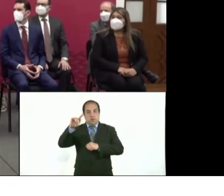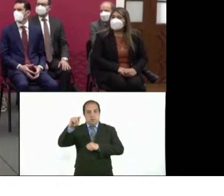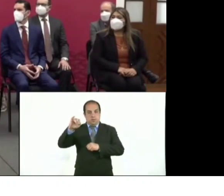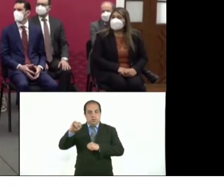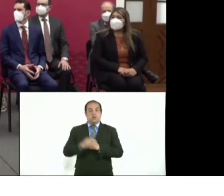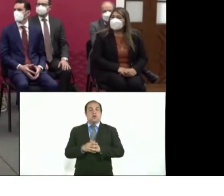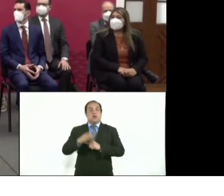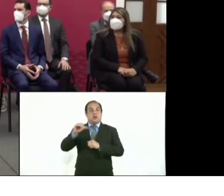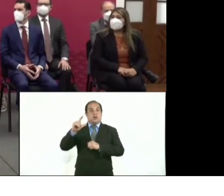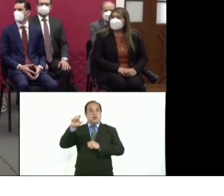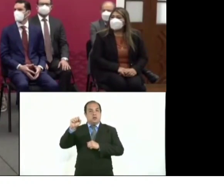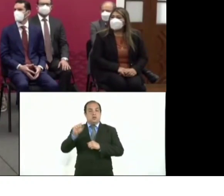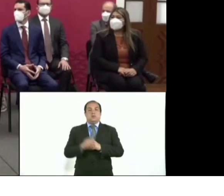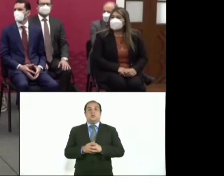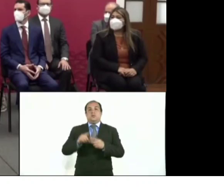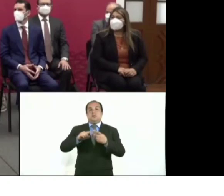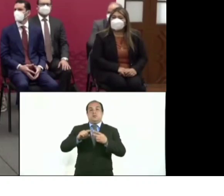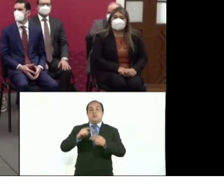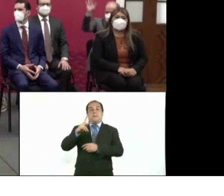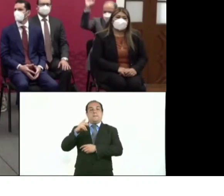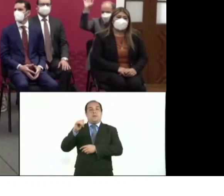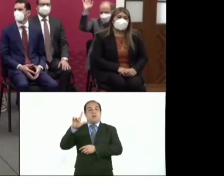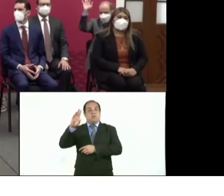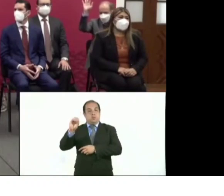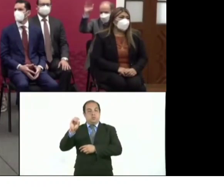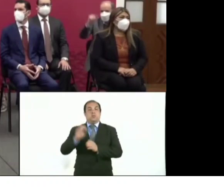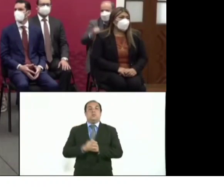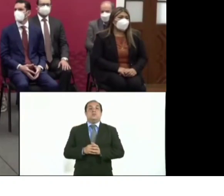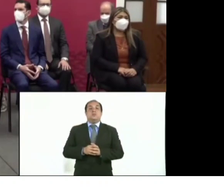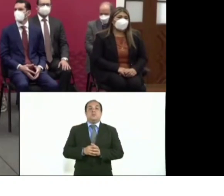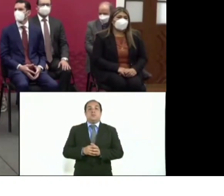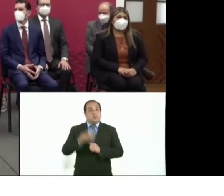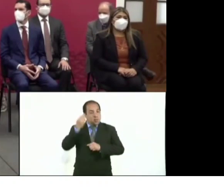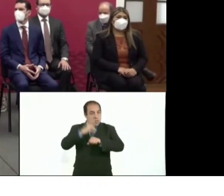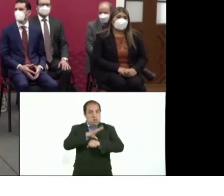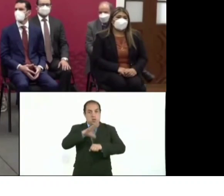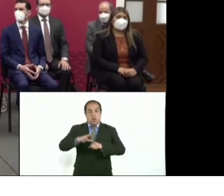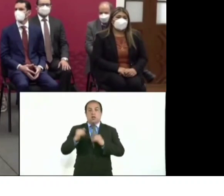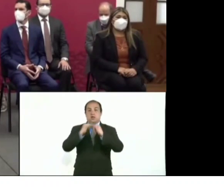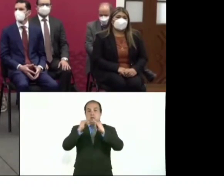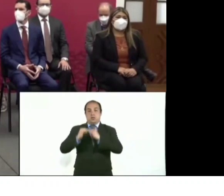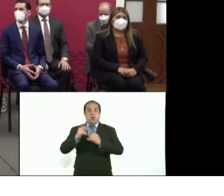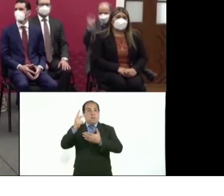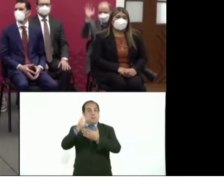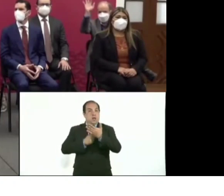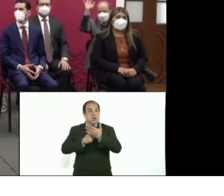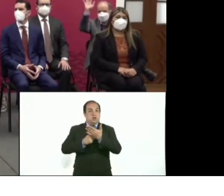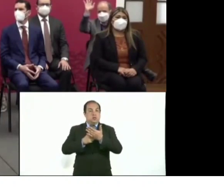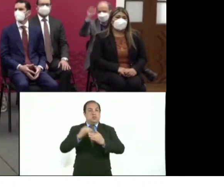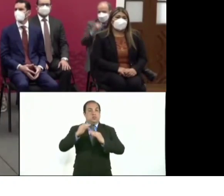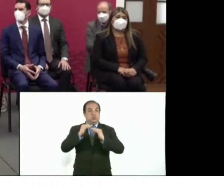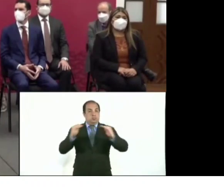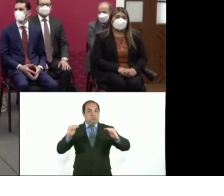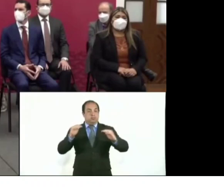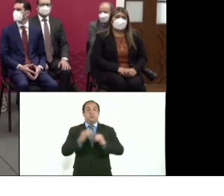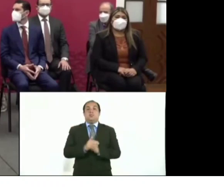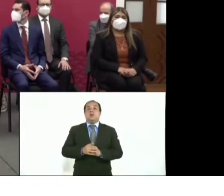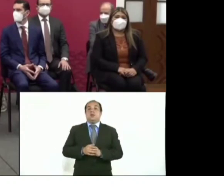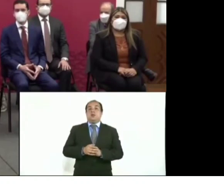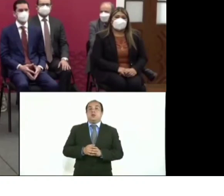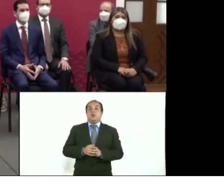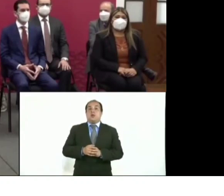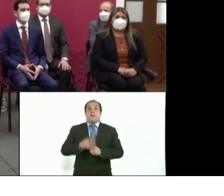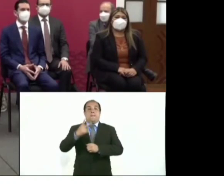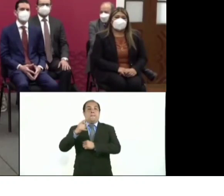Velázquez, Pablo Tomás Bilbao, director general del Instituto de Planeación Democrática y Prospectiva de la Ciudad de México, y Patricia